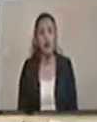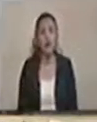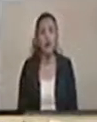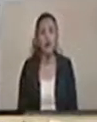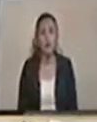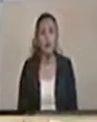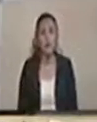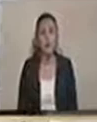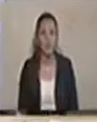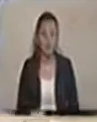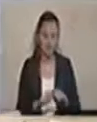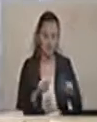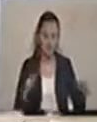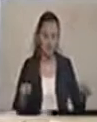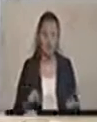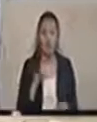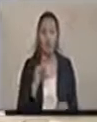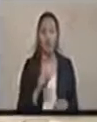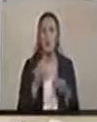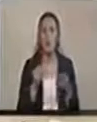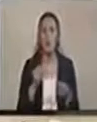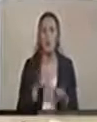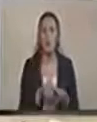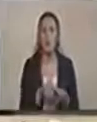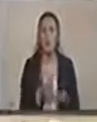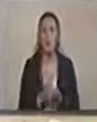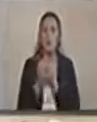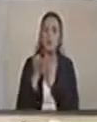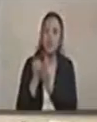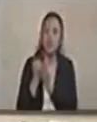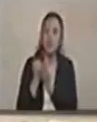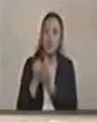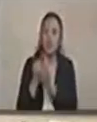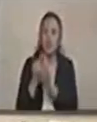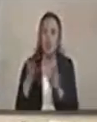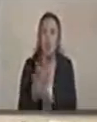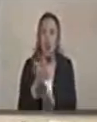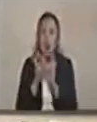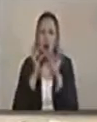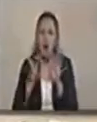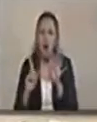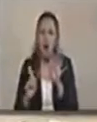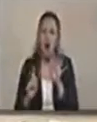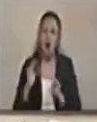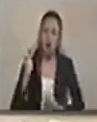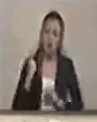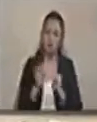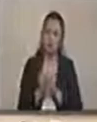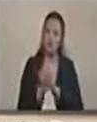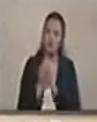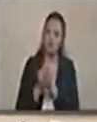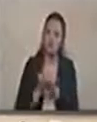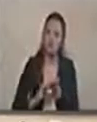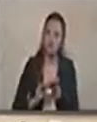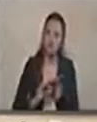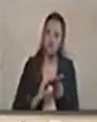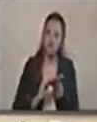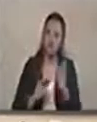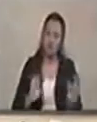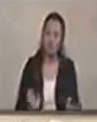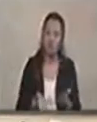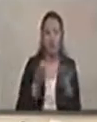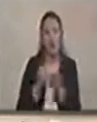Las salas pues buscan reducir los daños, ofrecer un tratamiento de rehabilitación y por